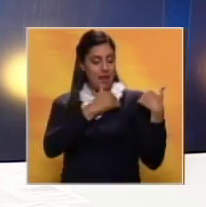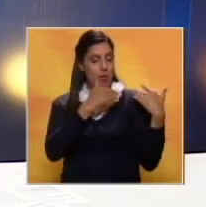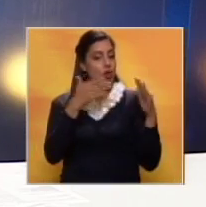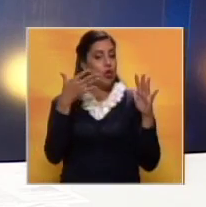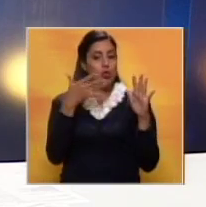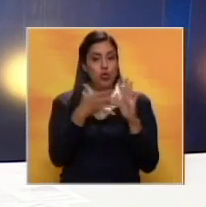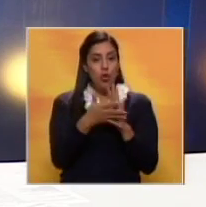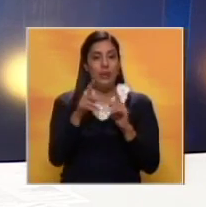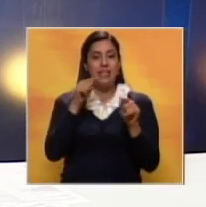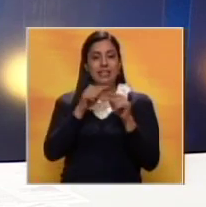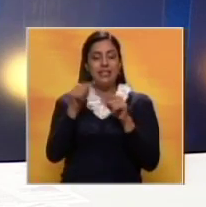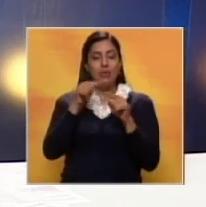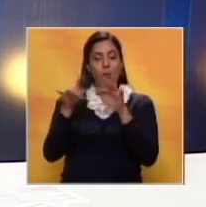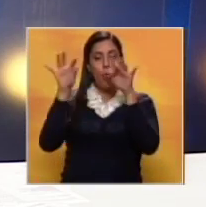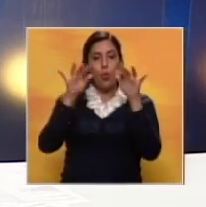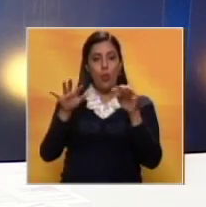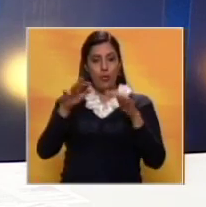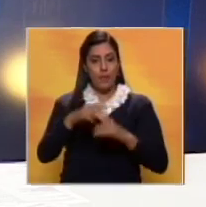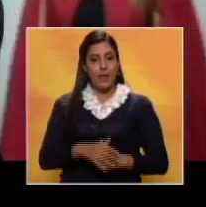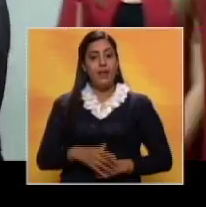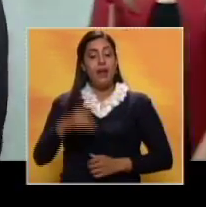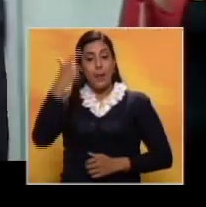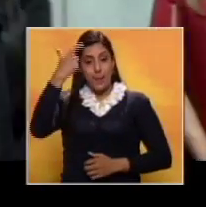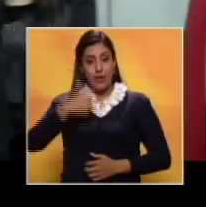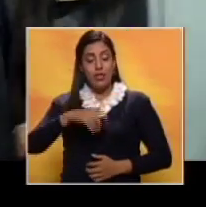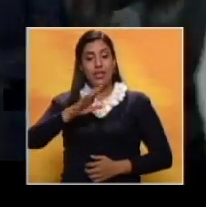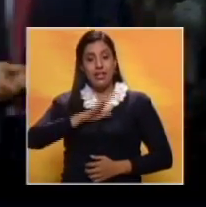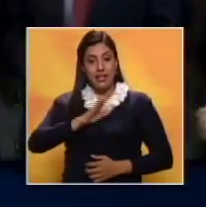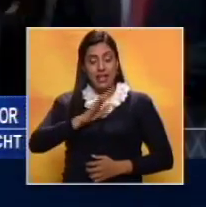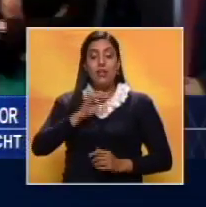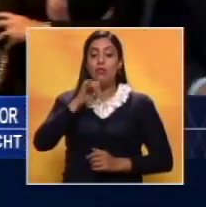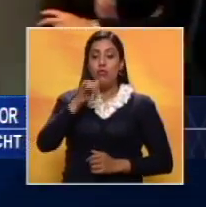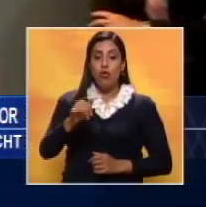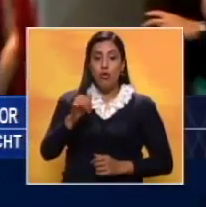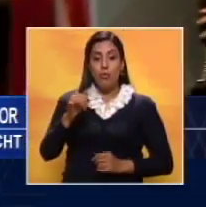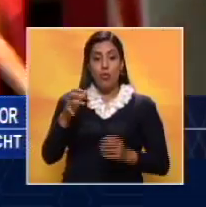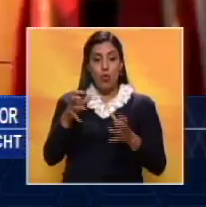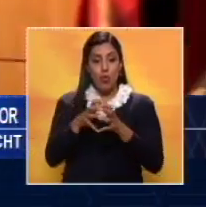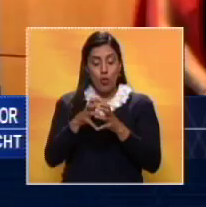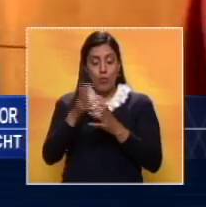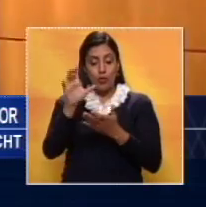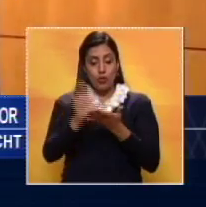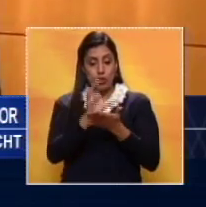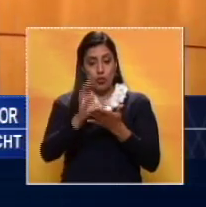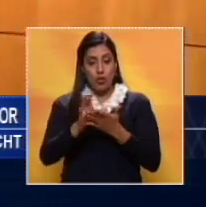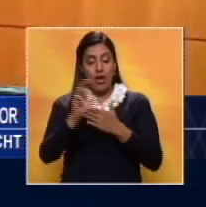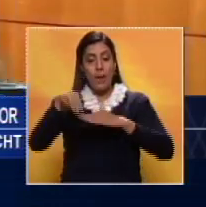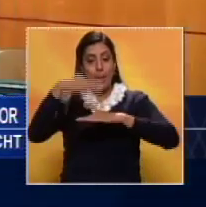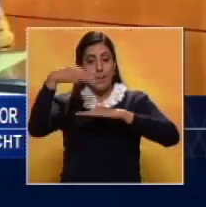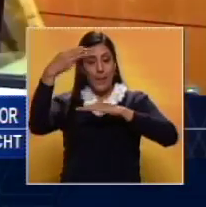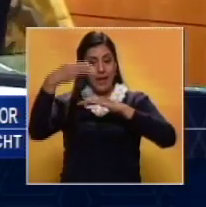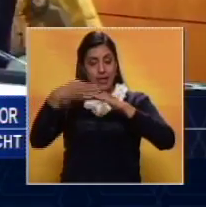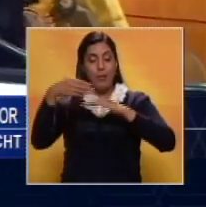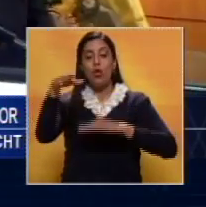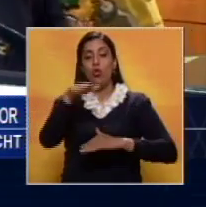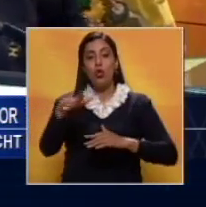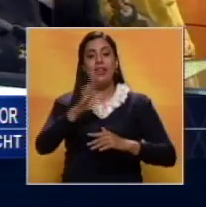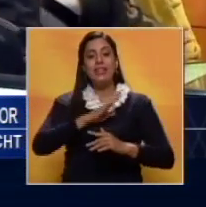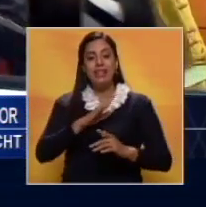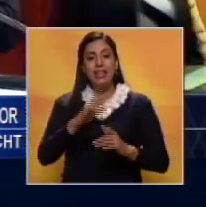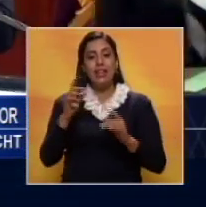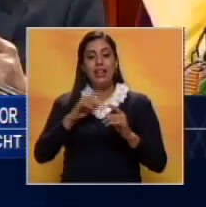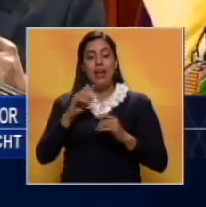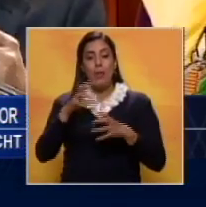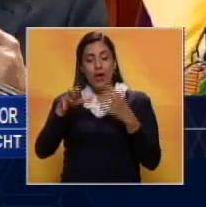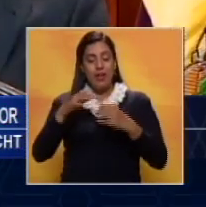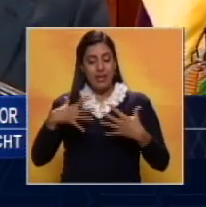implicación en el escándalo de sobornos de Odebrecht. El funcionario que informó de la dimisión de las ciudades de Miami, donde se encuentra por